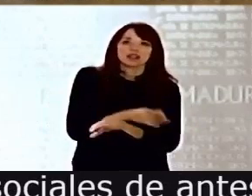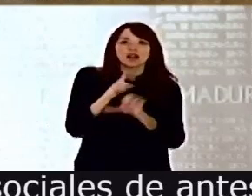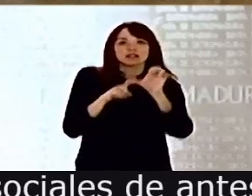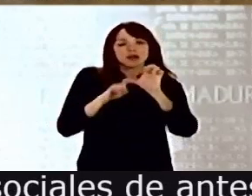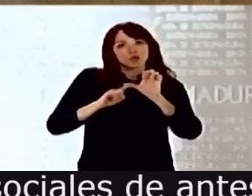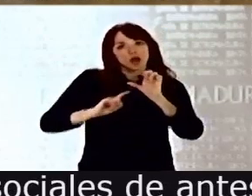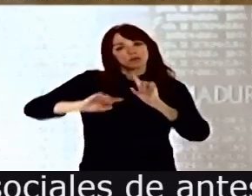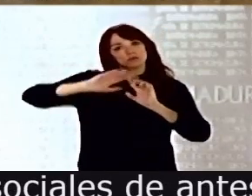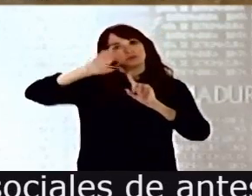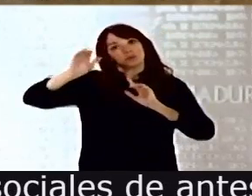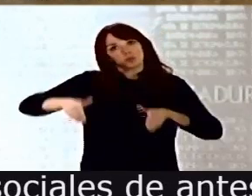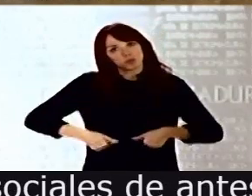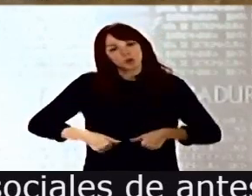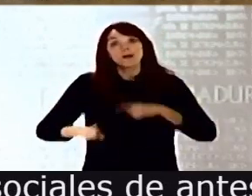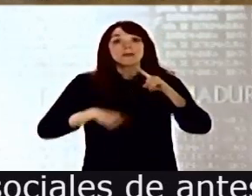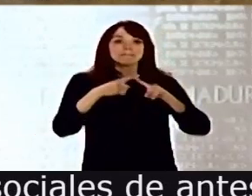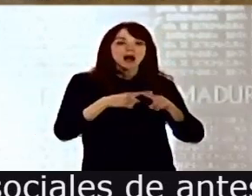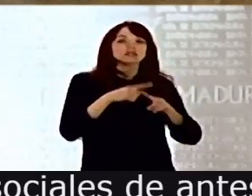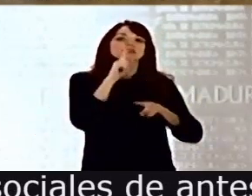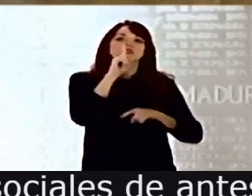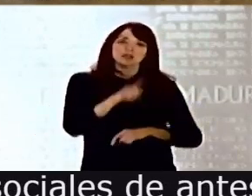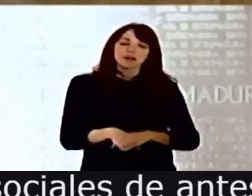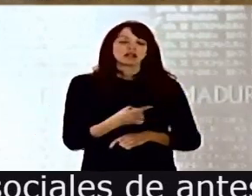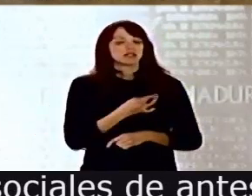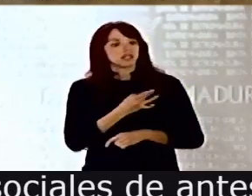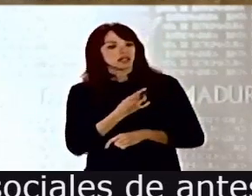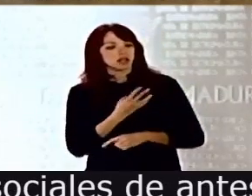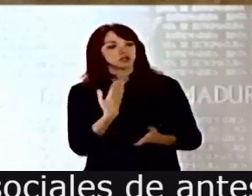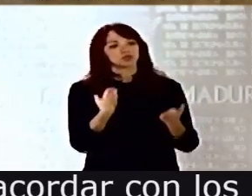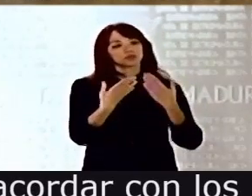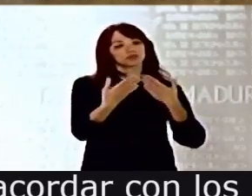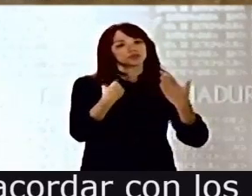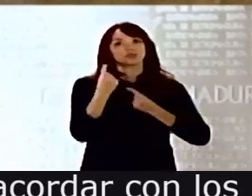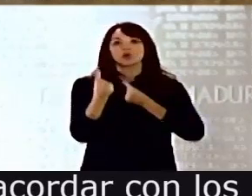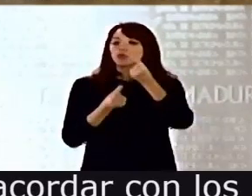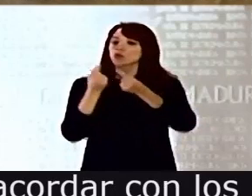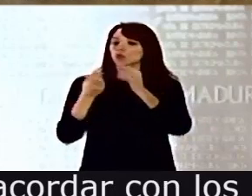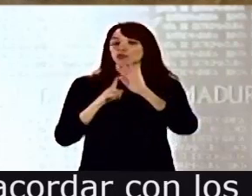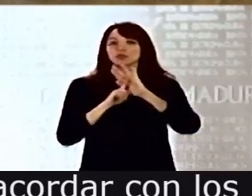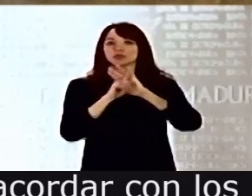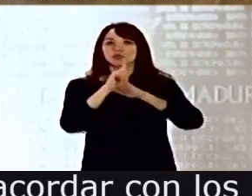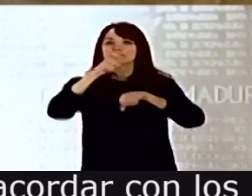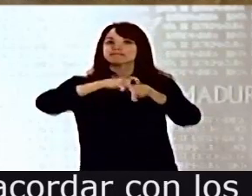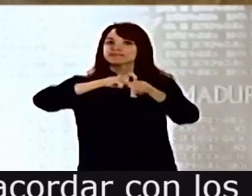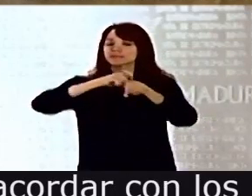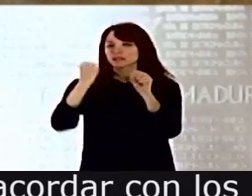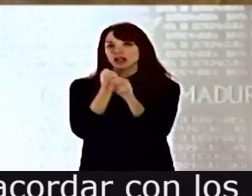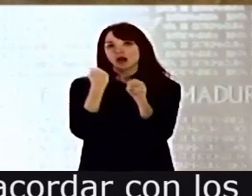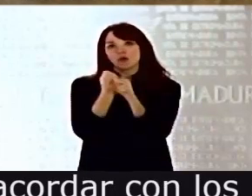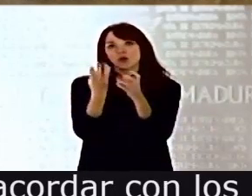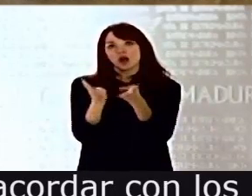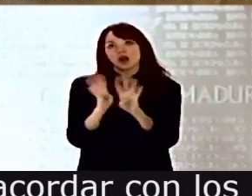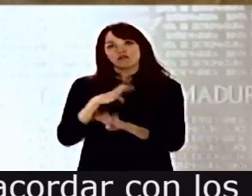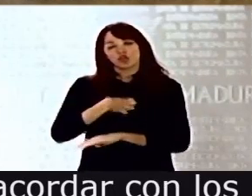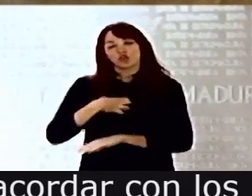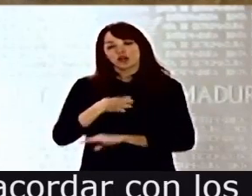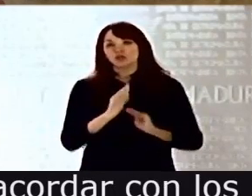tiempo acordar con los sindicatos el avance progresivo de las condiciones laborales de nuestros trabajadores de la función